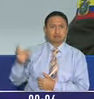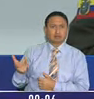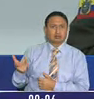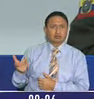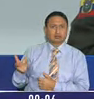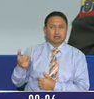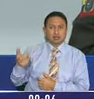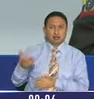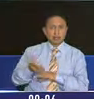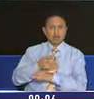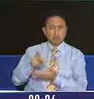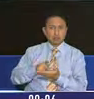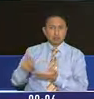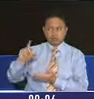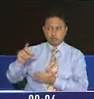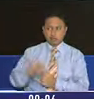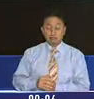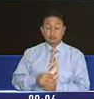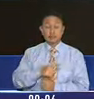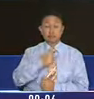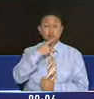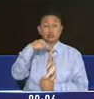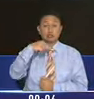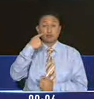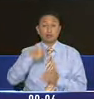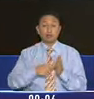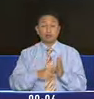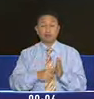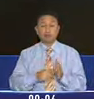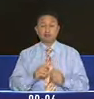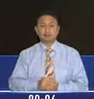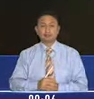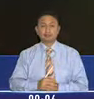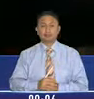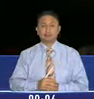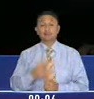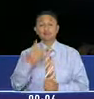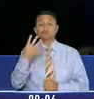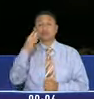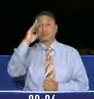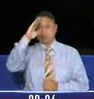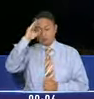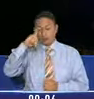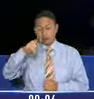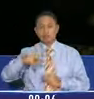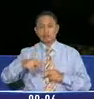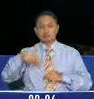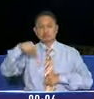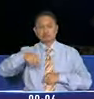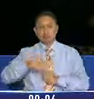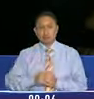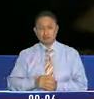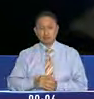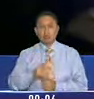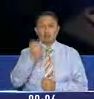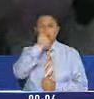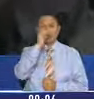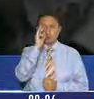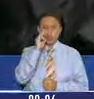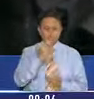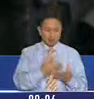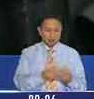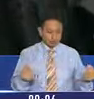los haberes no recibidos. Mencionaron algunos casos, entre ellos el de 4 policías procesados por el faltante de sustancias sujetas